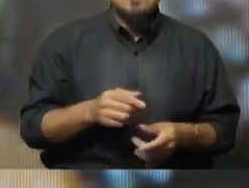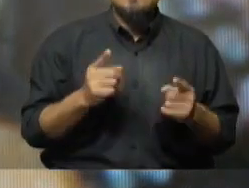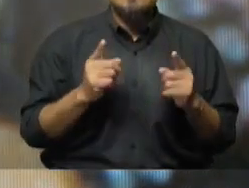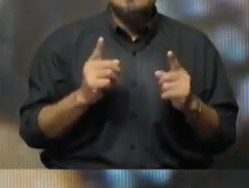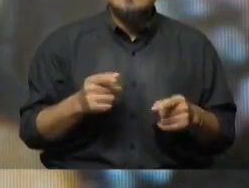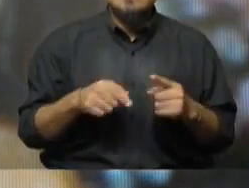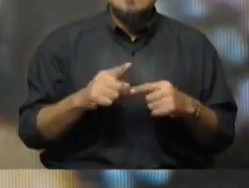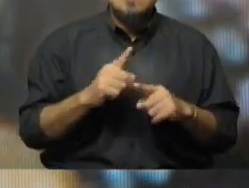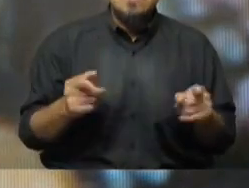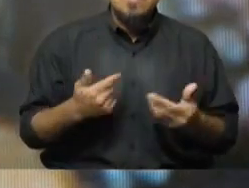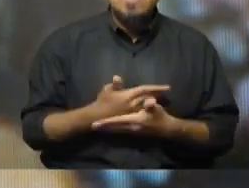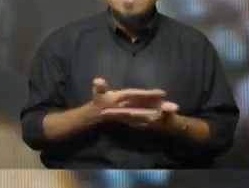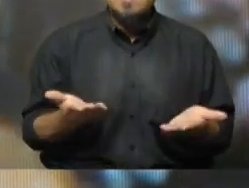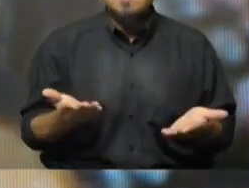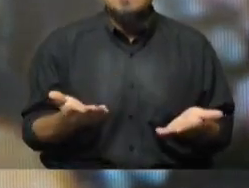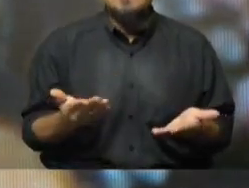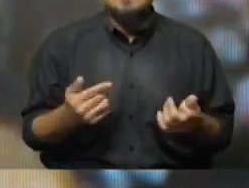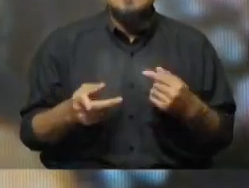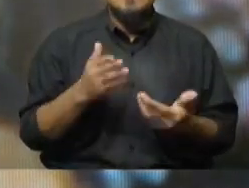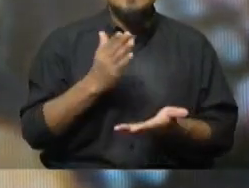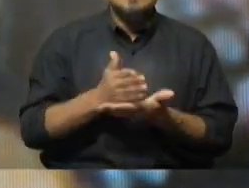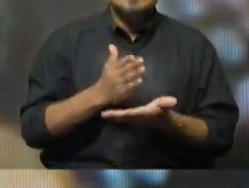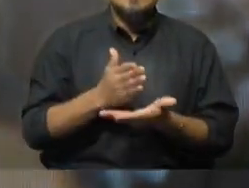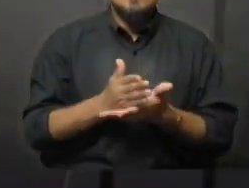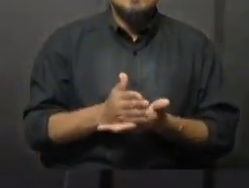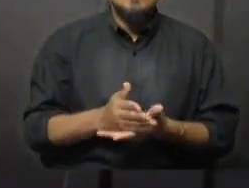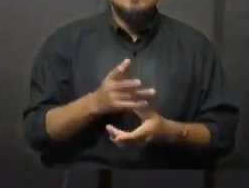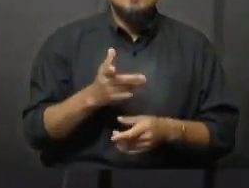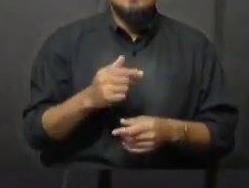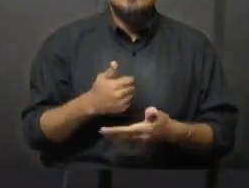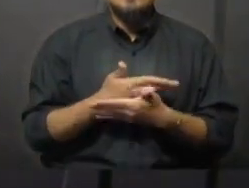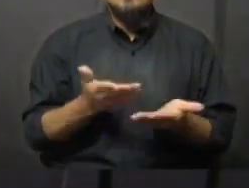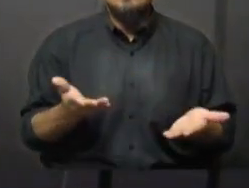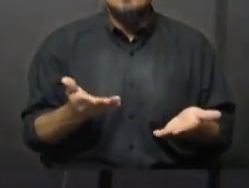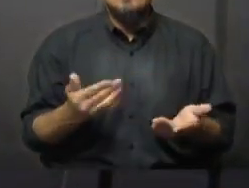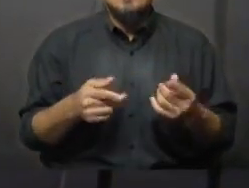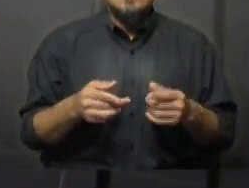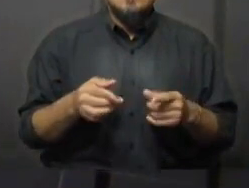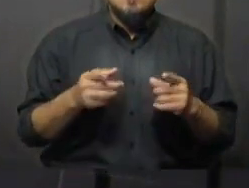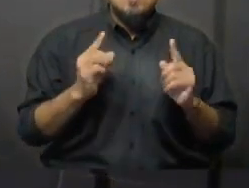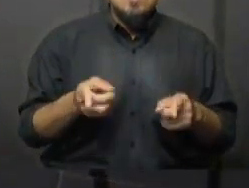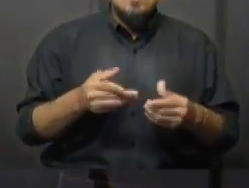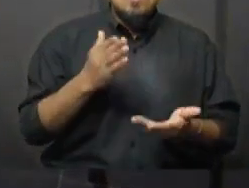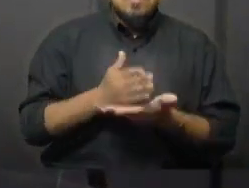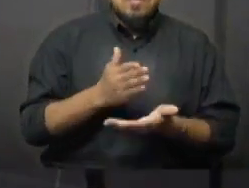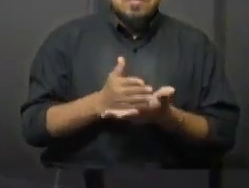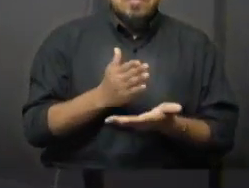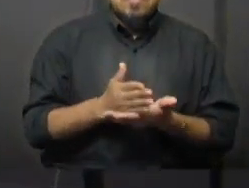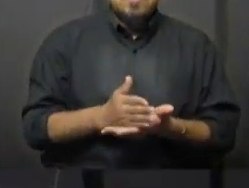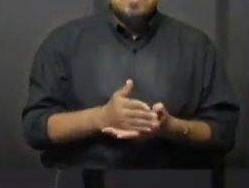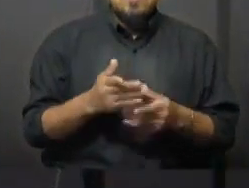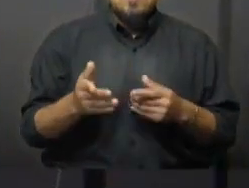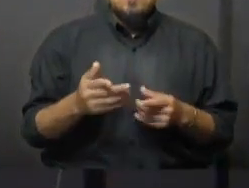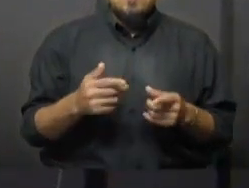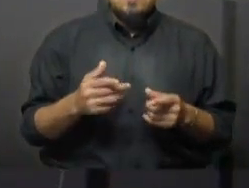visualiza tanto todavía. El derecho a acceder a una pluralidad de voces es también un derecho ciudadano y hay que tenerlo